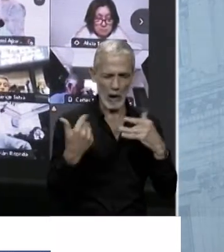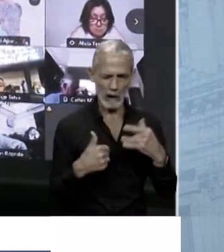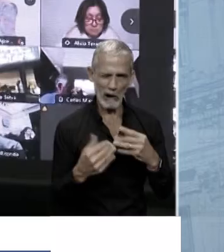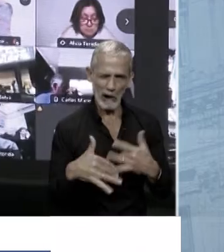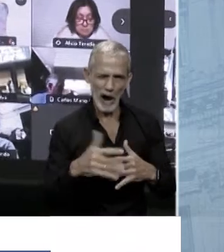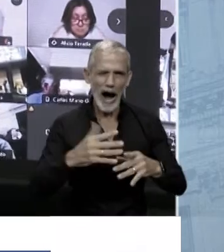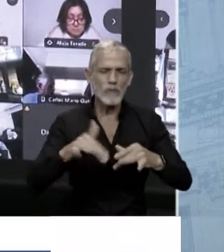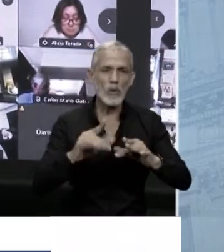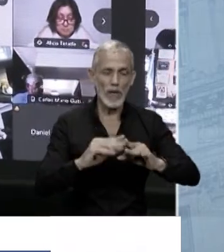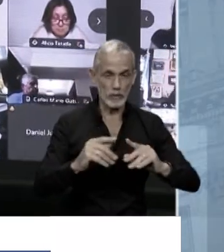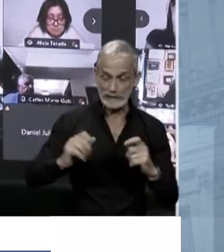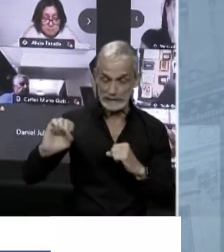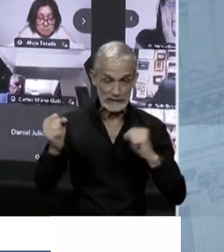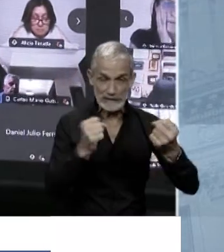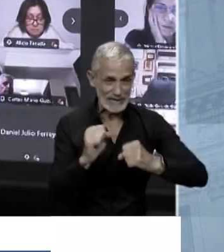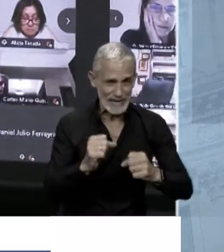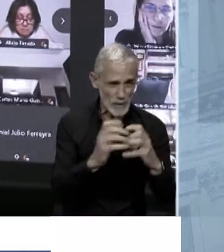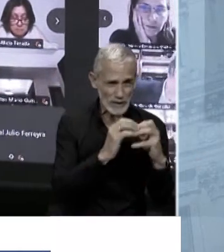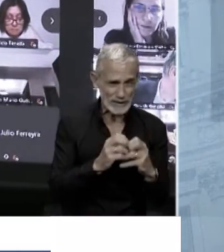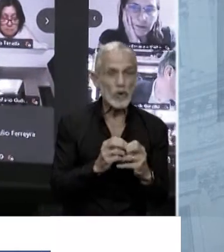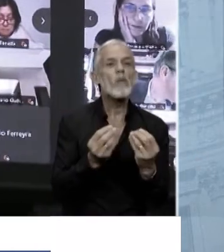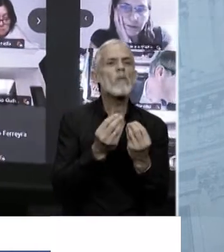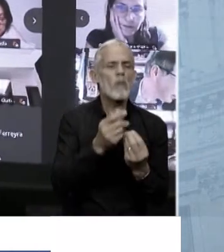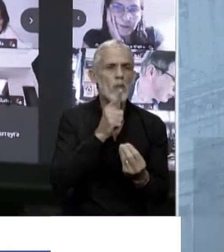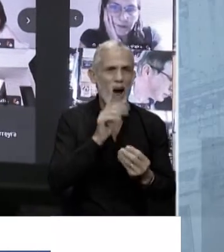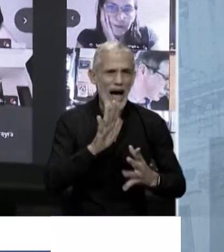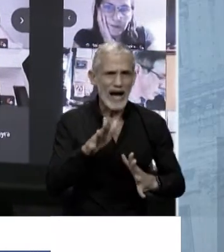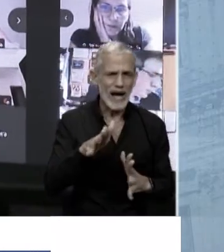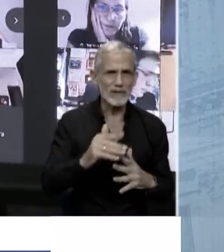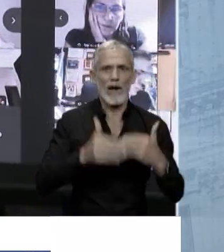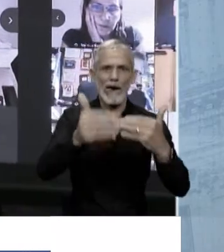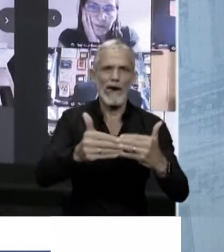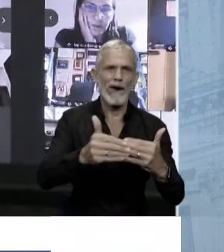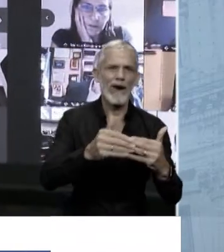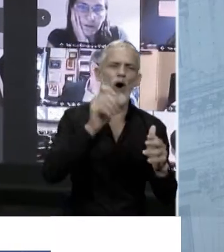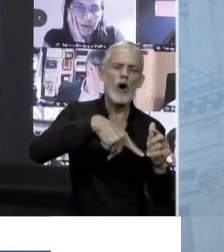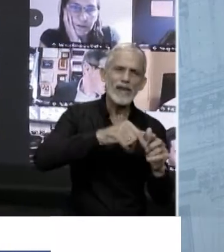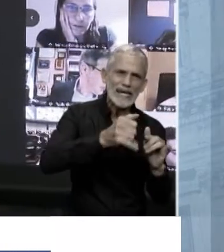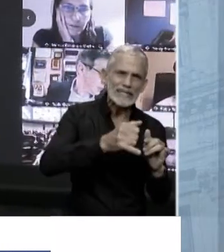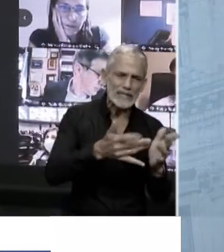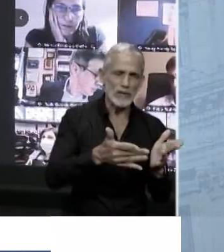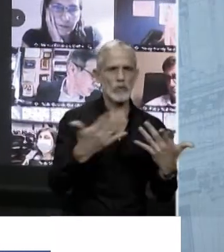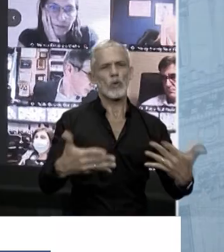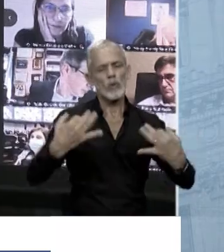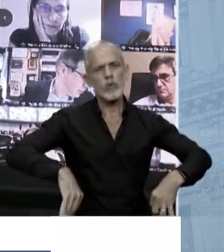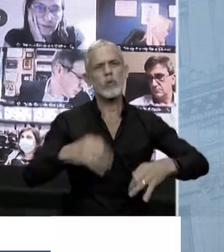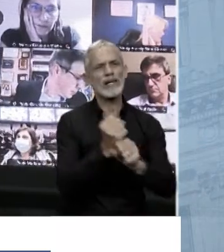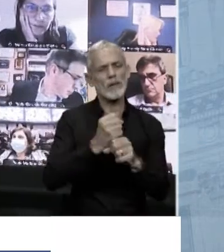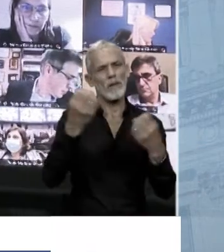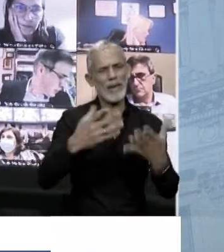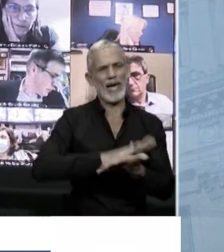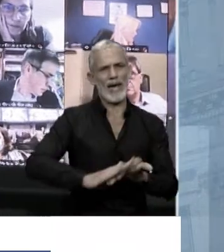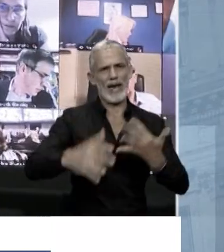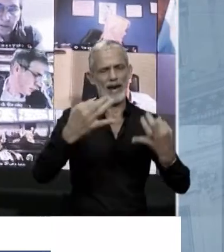nos pone en este nivel de tensión, porque parece ser que eso tienen prórroga de ordinaria, hagan las cosas como